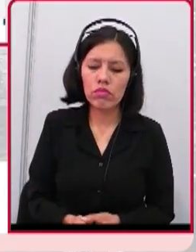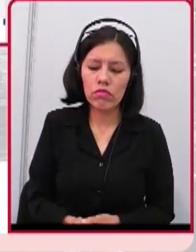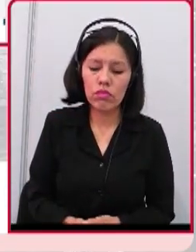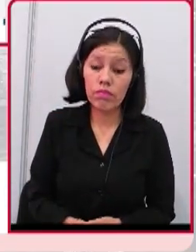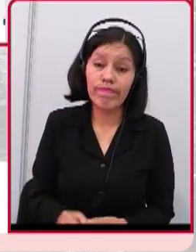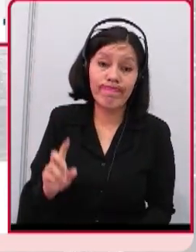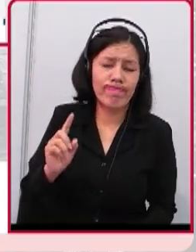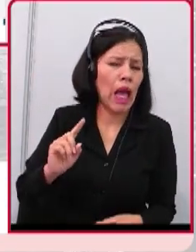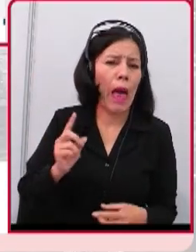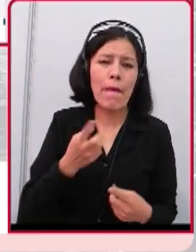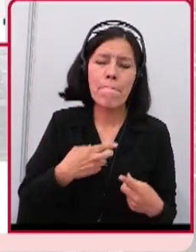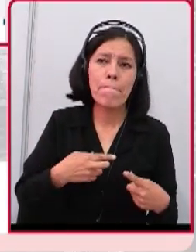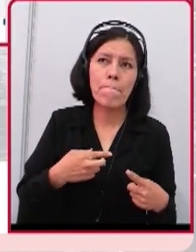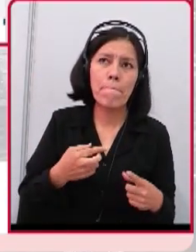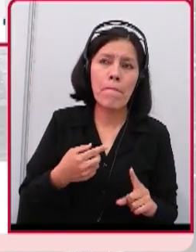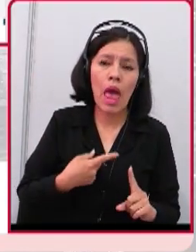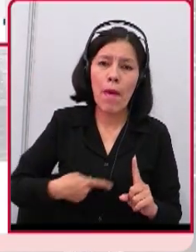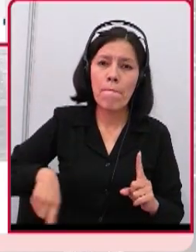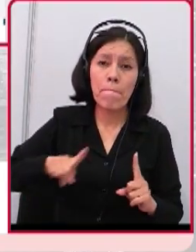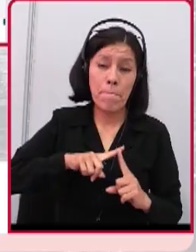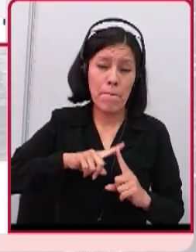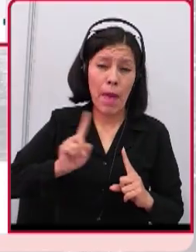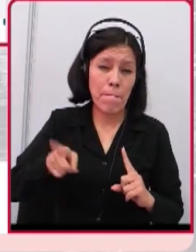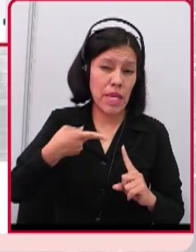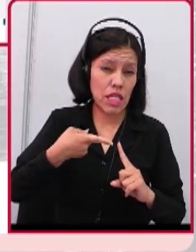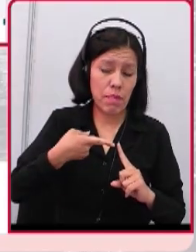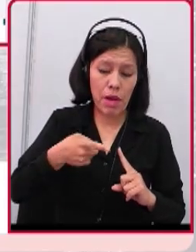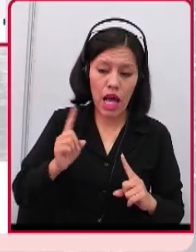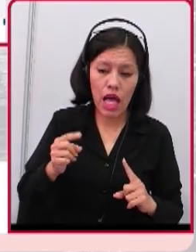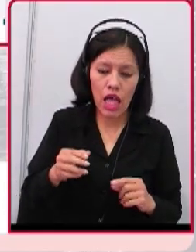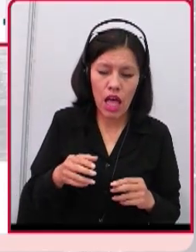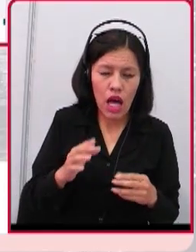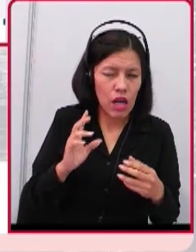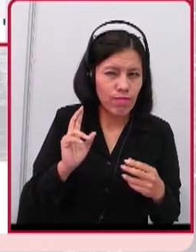El principal objetivo es